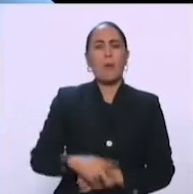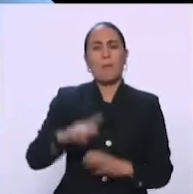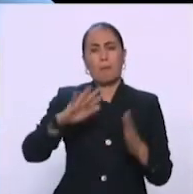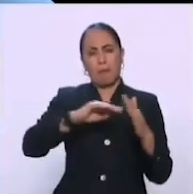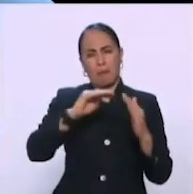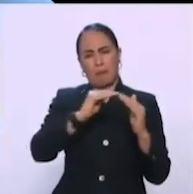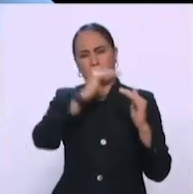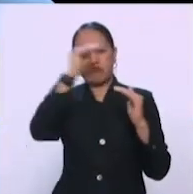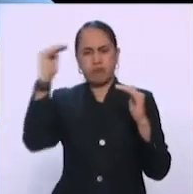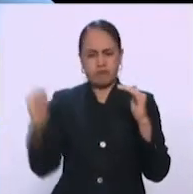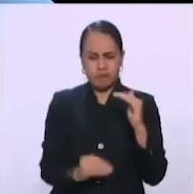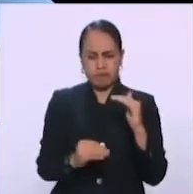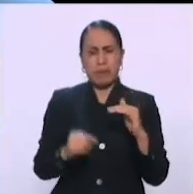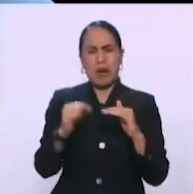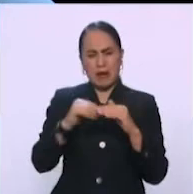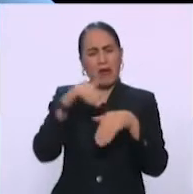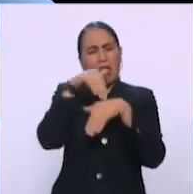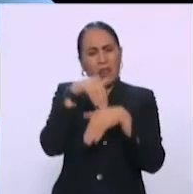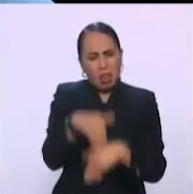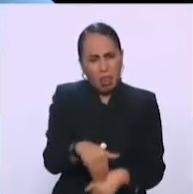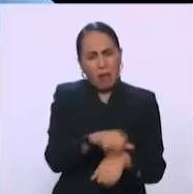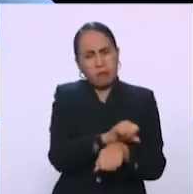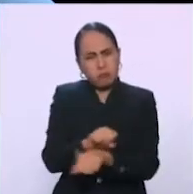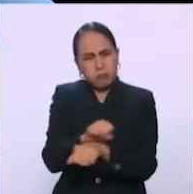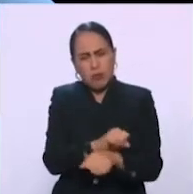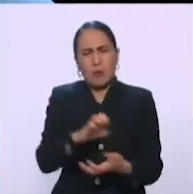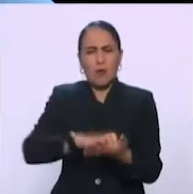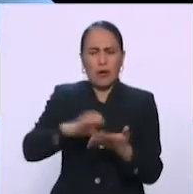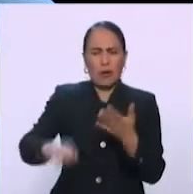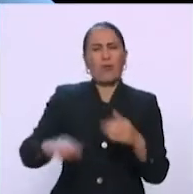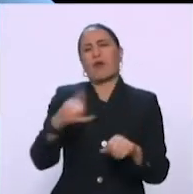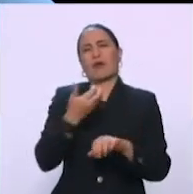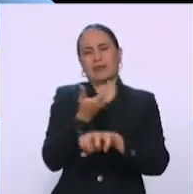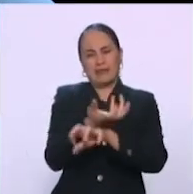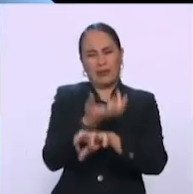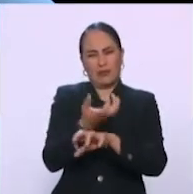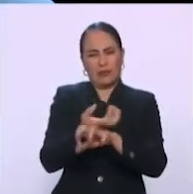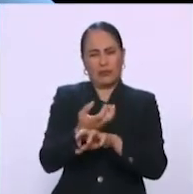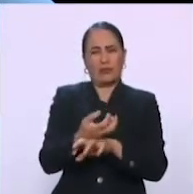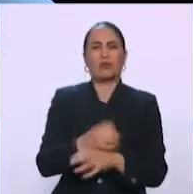todavía conquistado, de que si lo dice el New York Times o lo dice un periódico